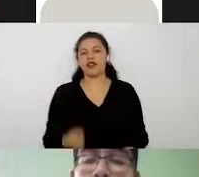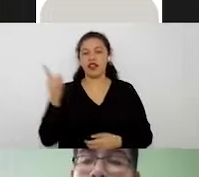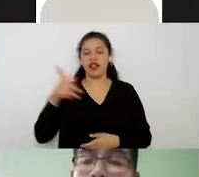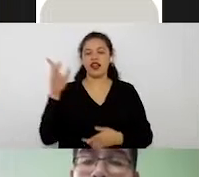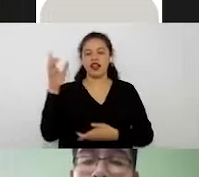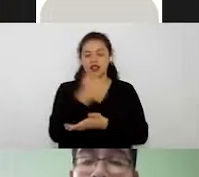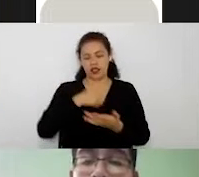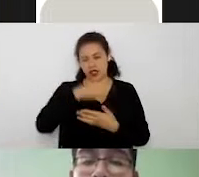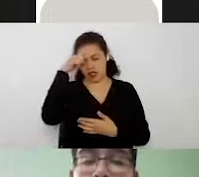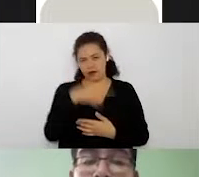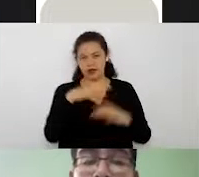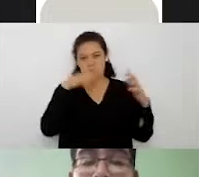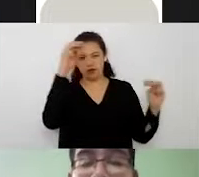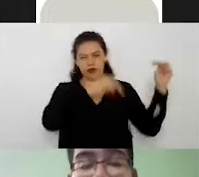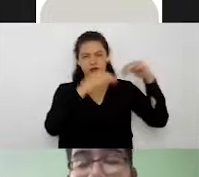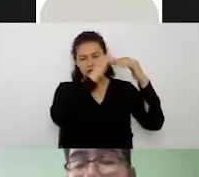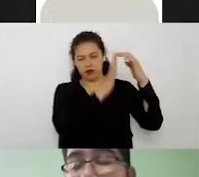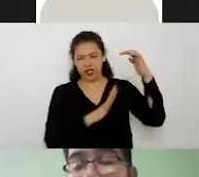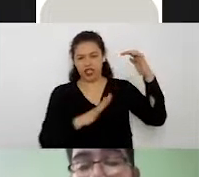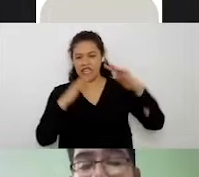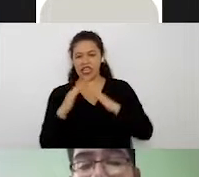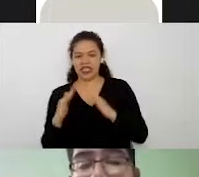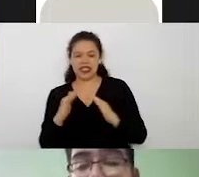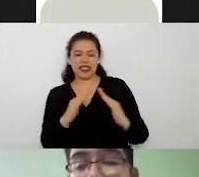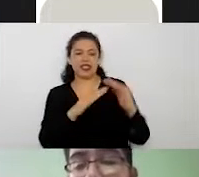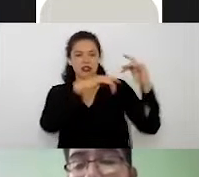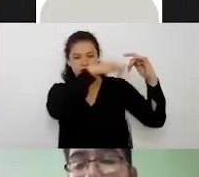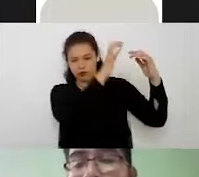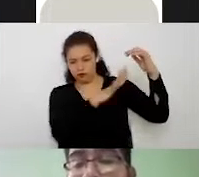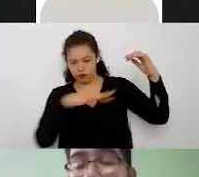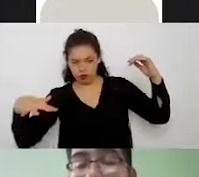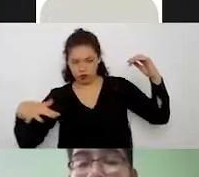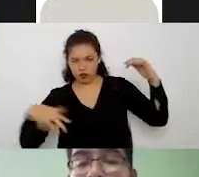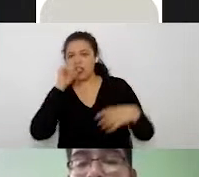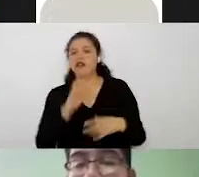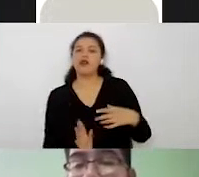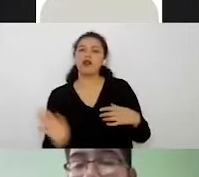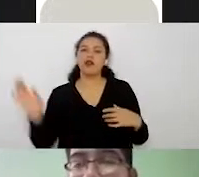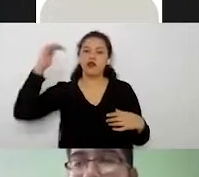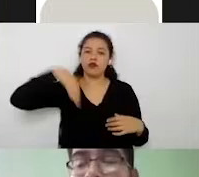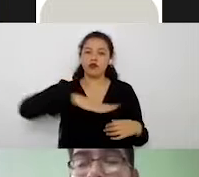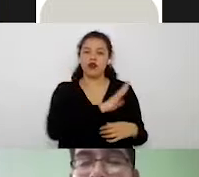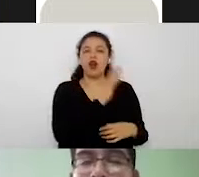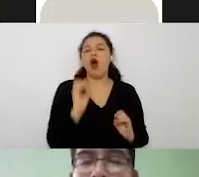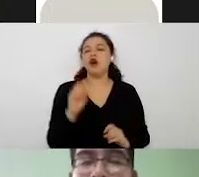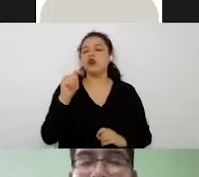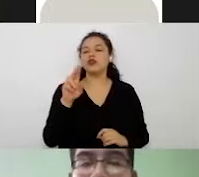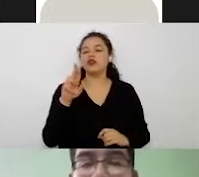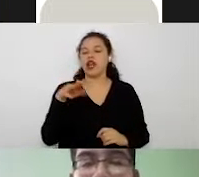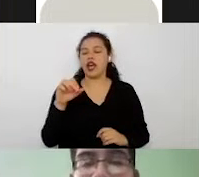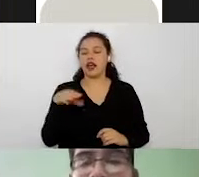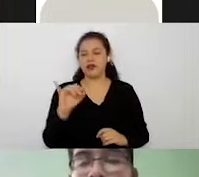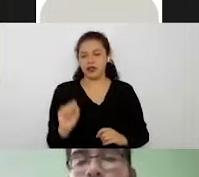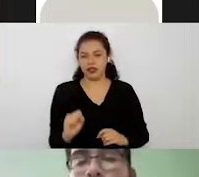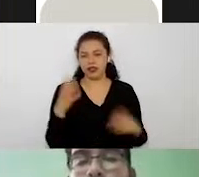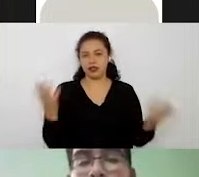México y se llevó algunas casas. Pero hay otros, por ejemplo, como lo son los maremotos o los tsunamis, que si bien podríamos